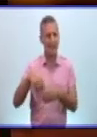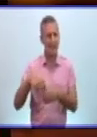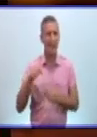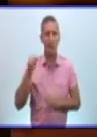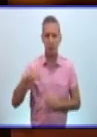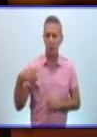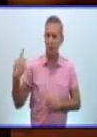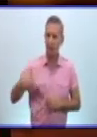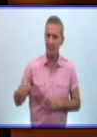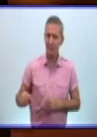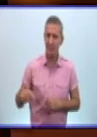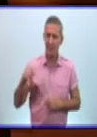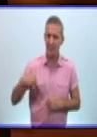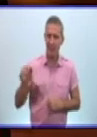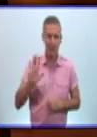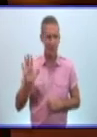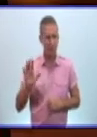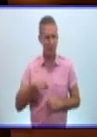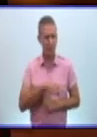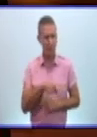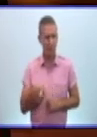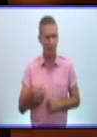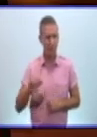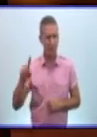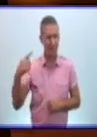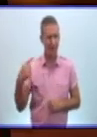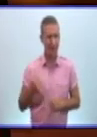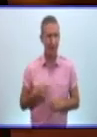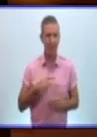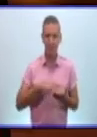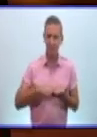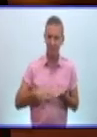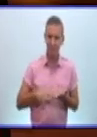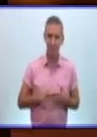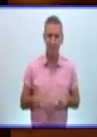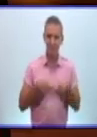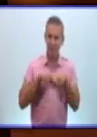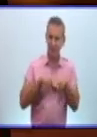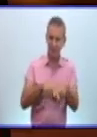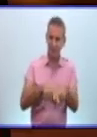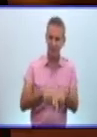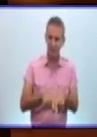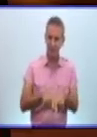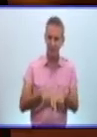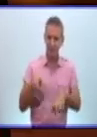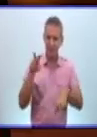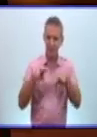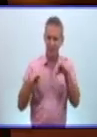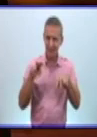me estoy despidiendo de ustedes hasta la próxima semana para juntos seguir